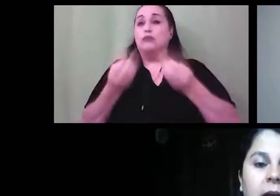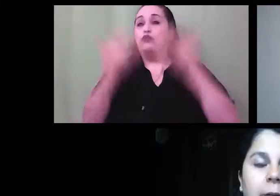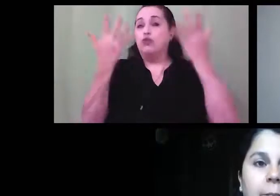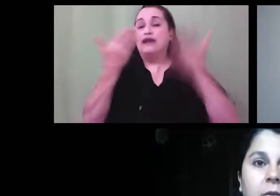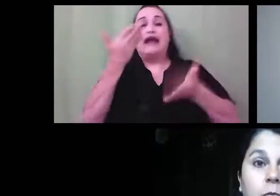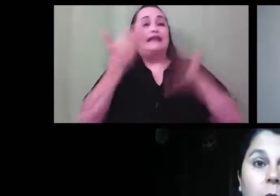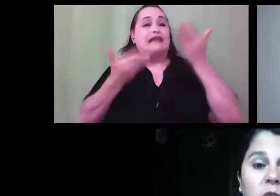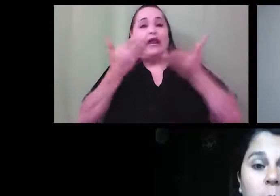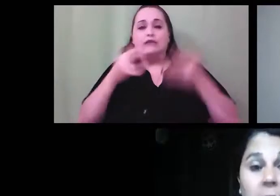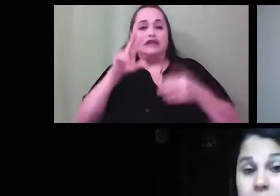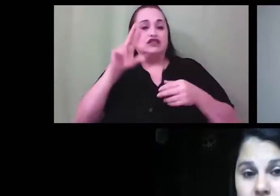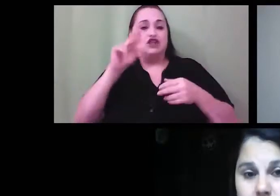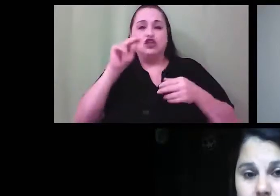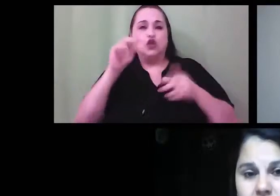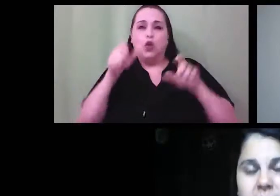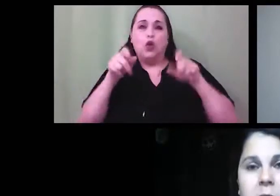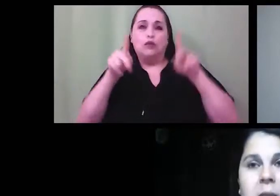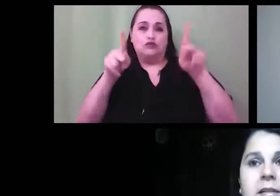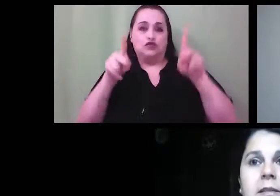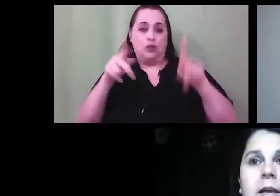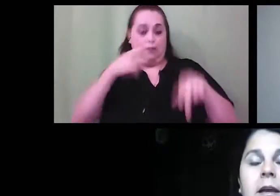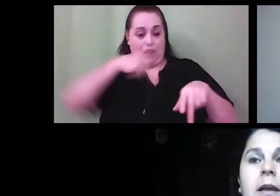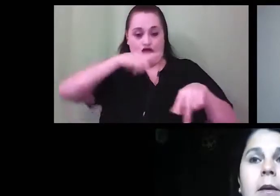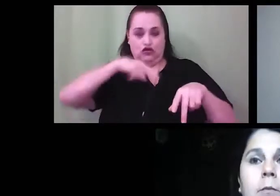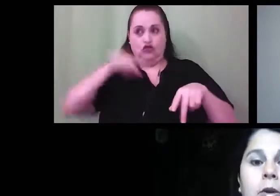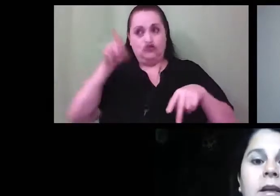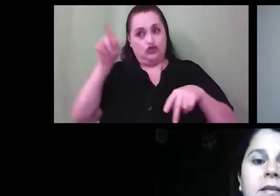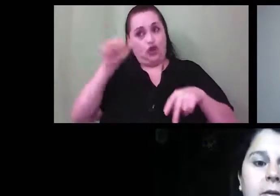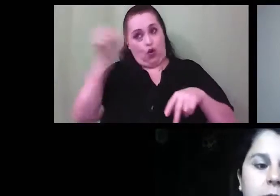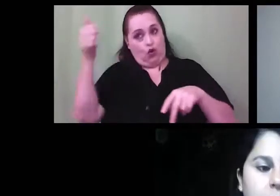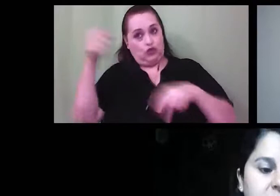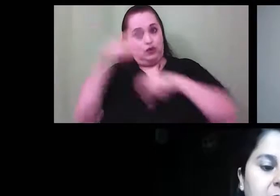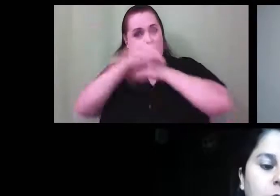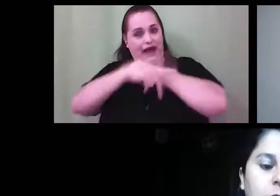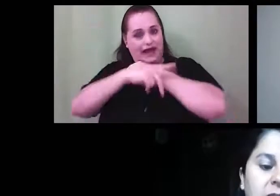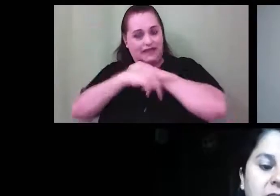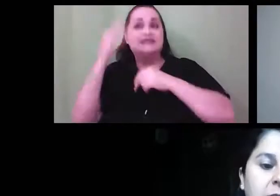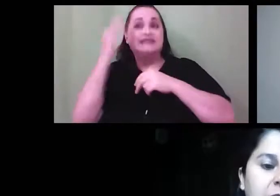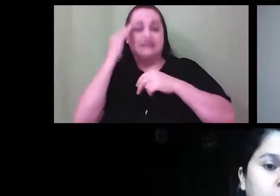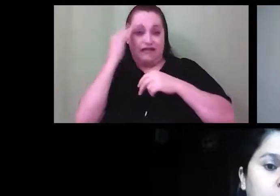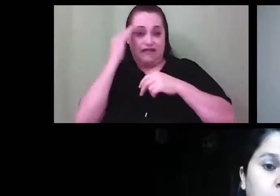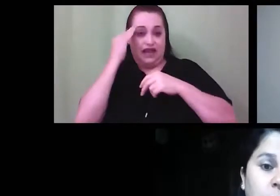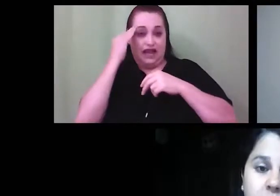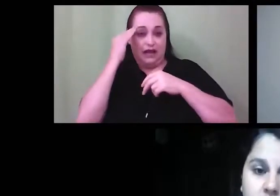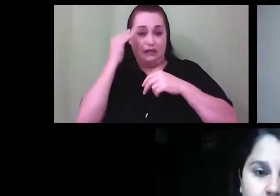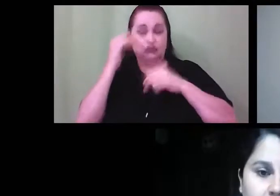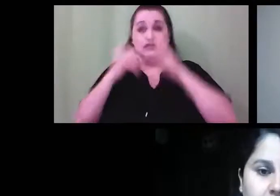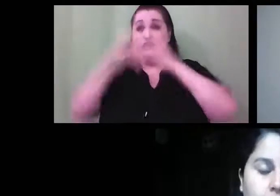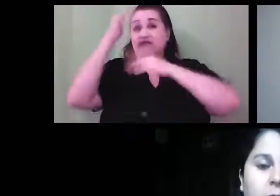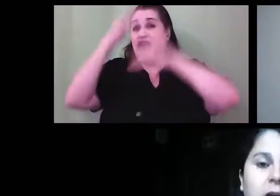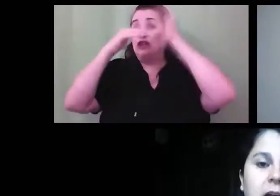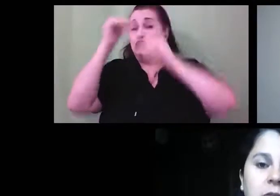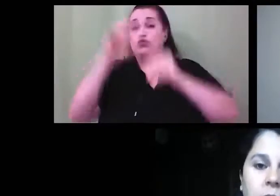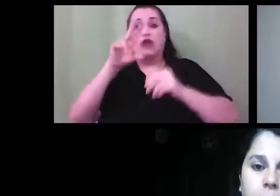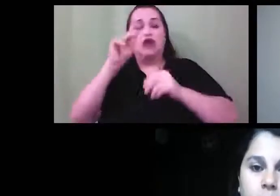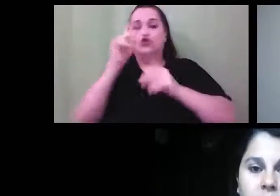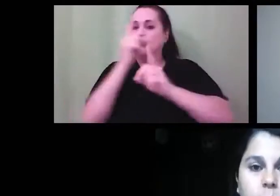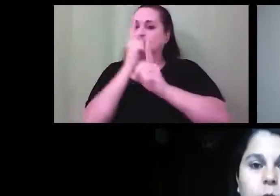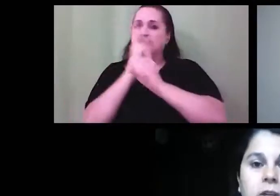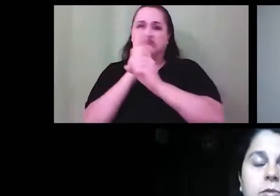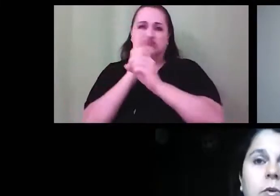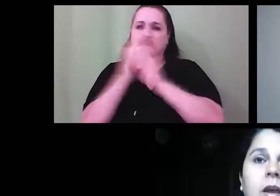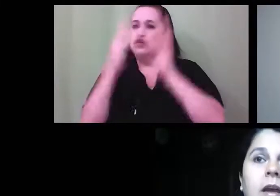no era una opción para nosotros en ese país, porque sabemos que las infraestructuras no son adecuadas, no